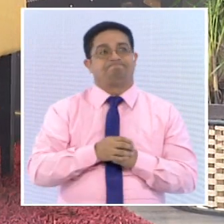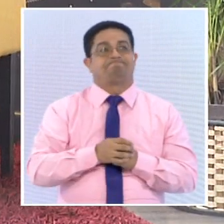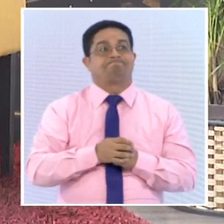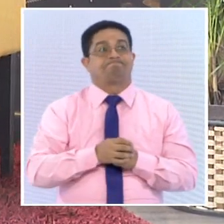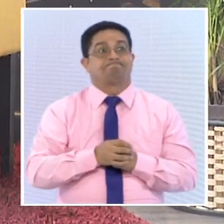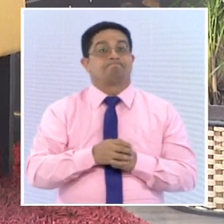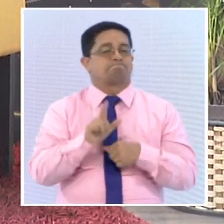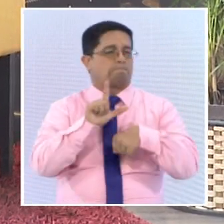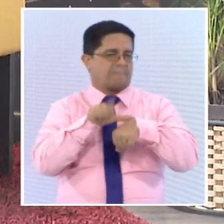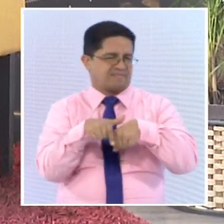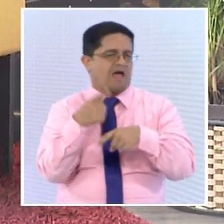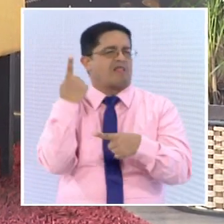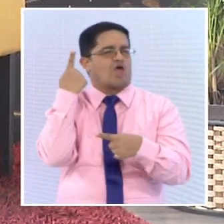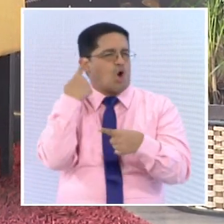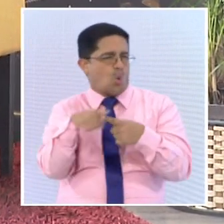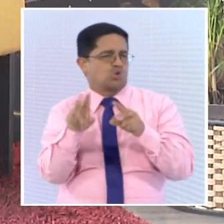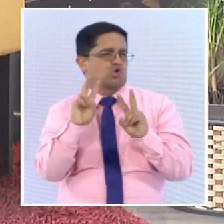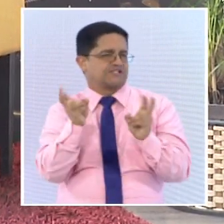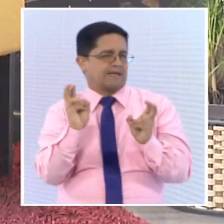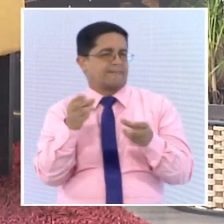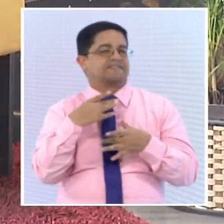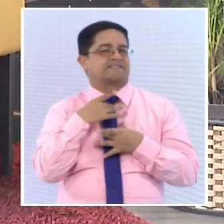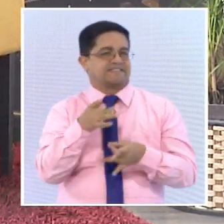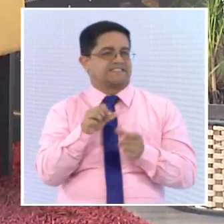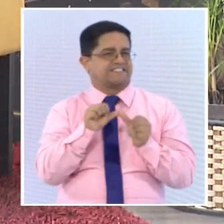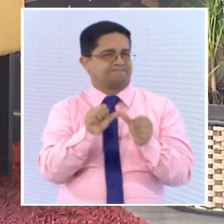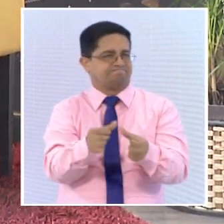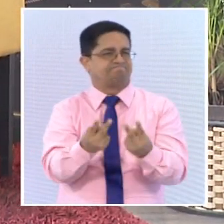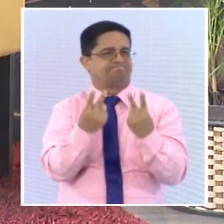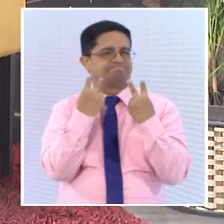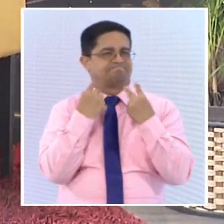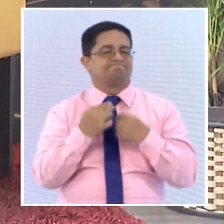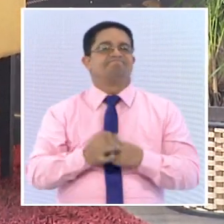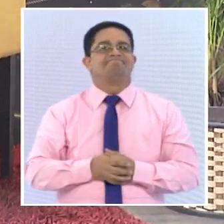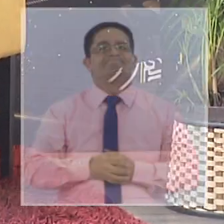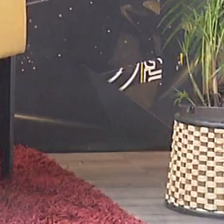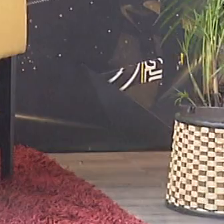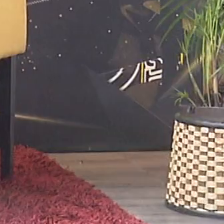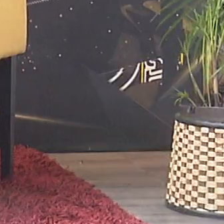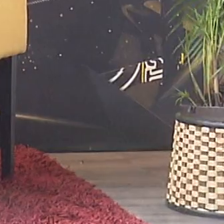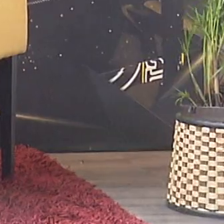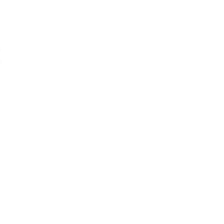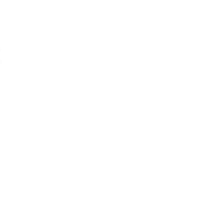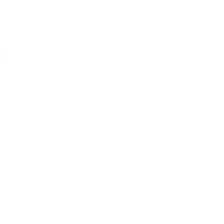otro tema para ustedes bastante interesante, así que no se aparte de la programación.